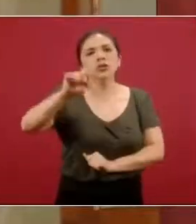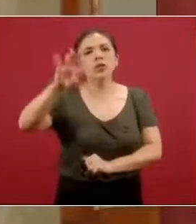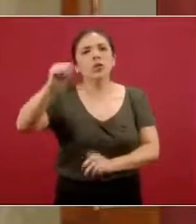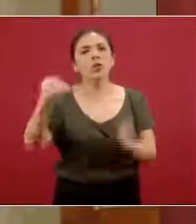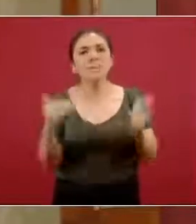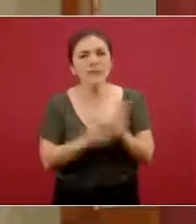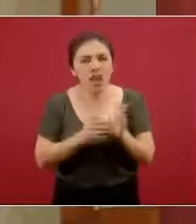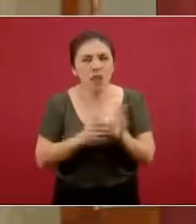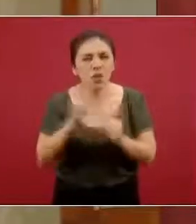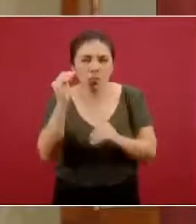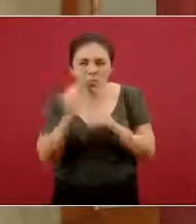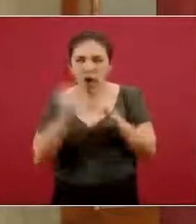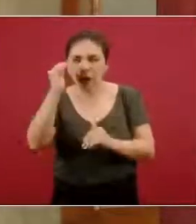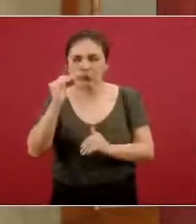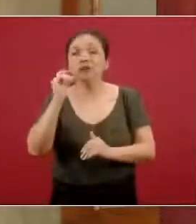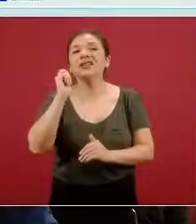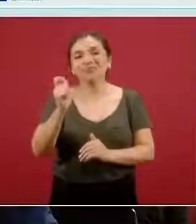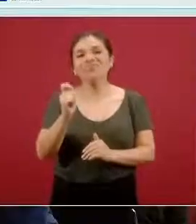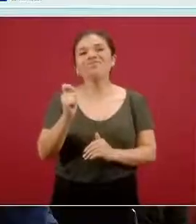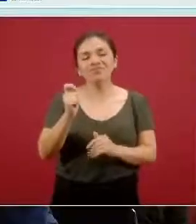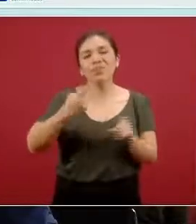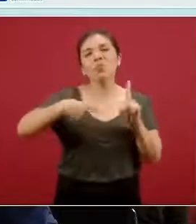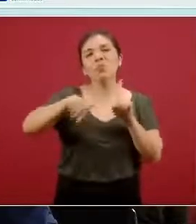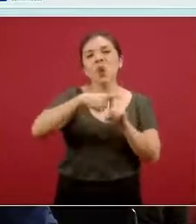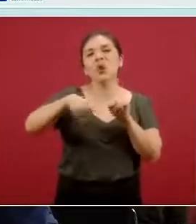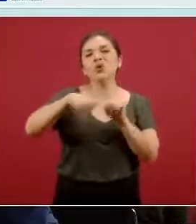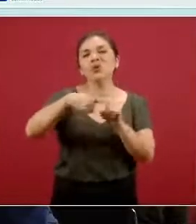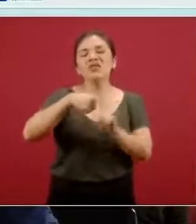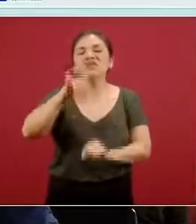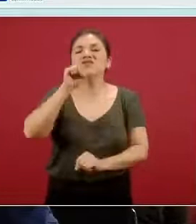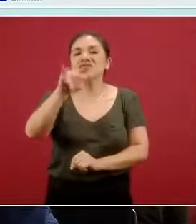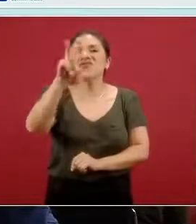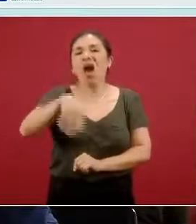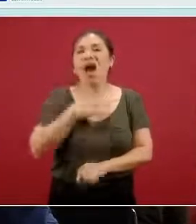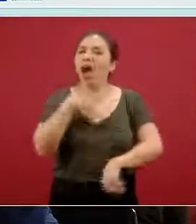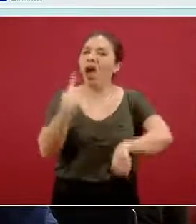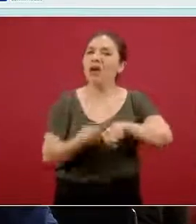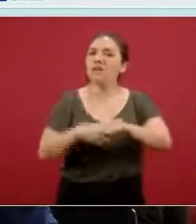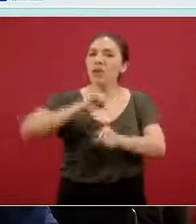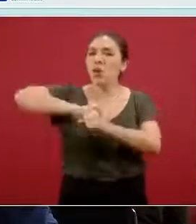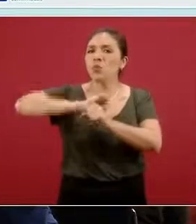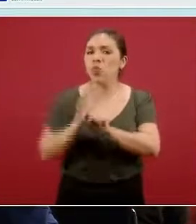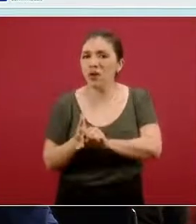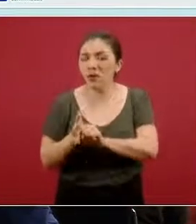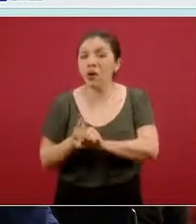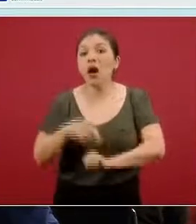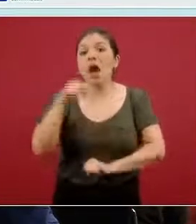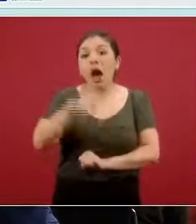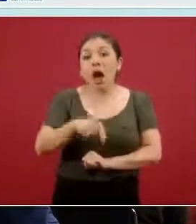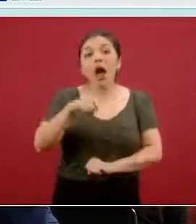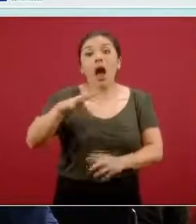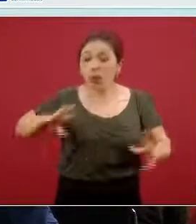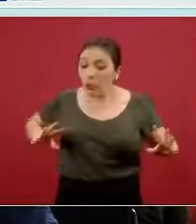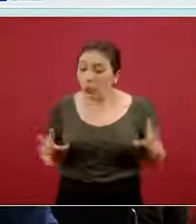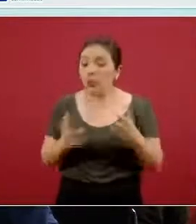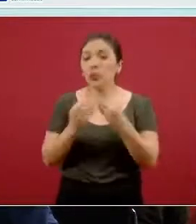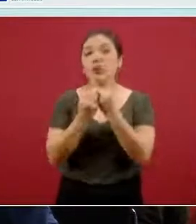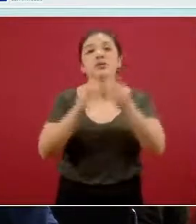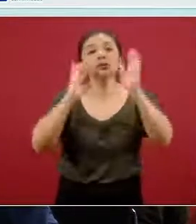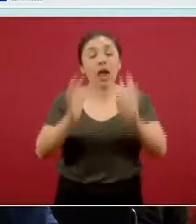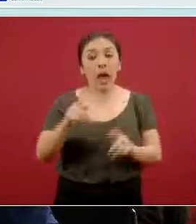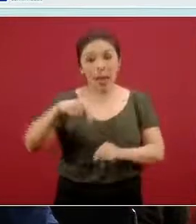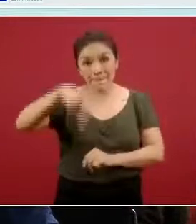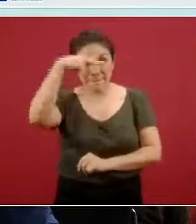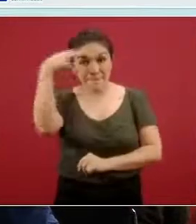829.000 integran los casos confirmados ya de COVID-19 y además acumulados